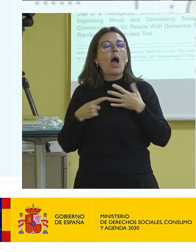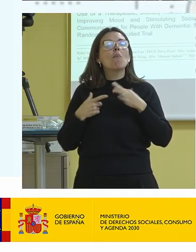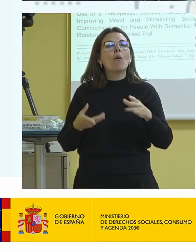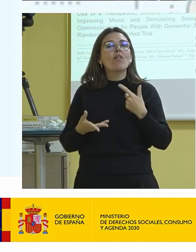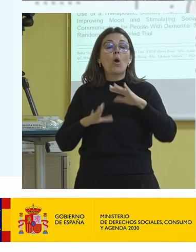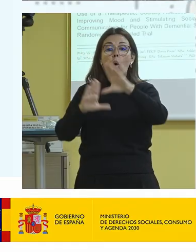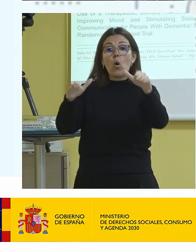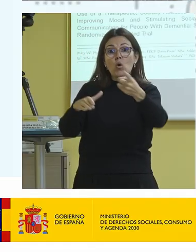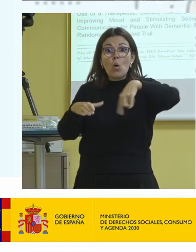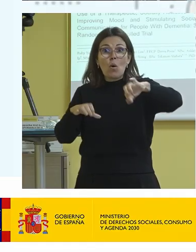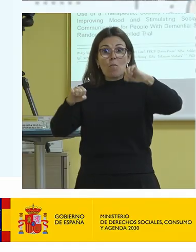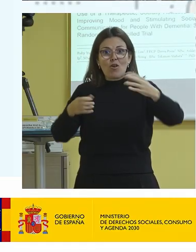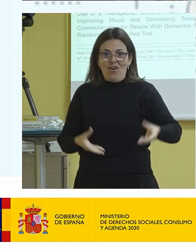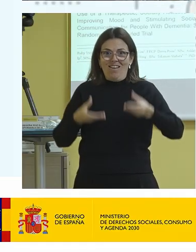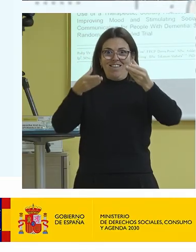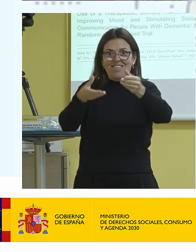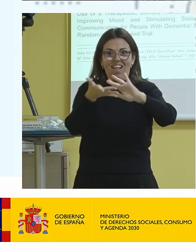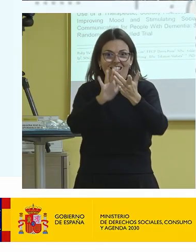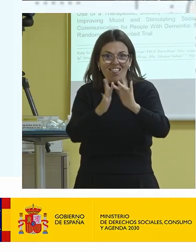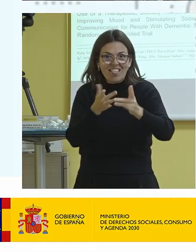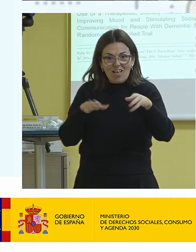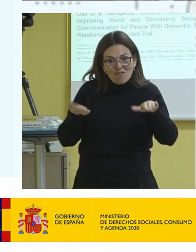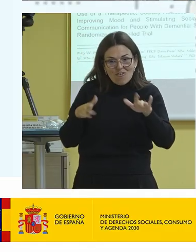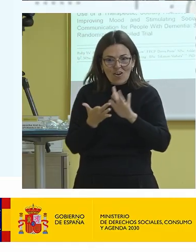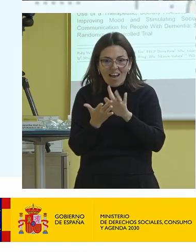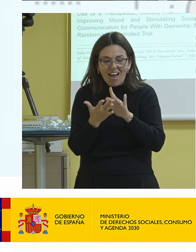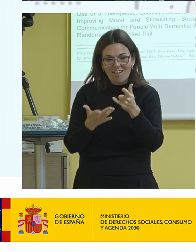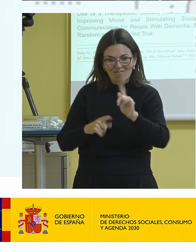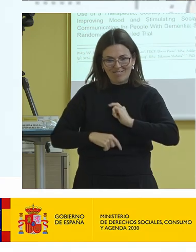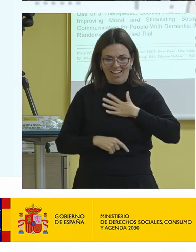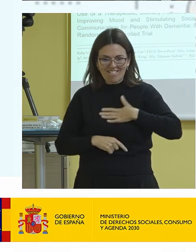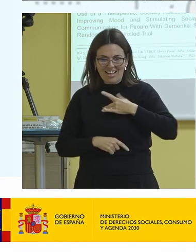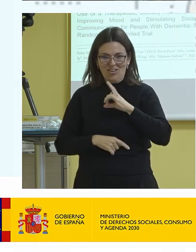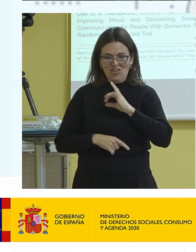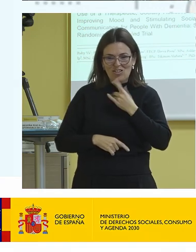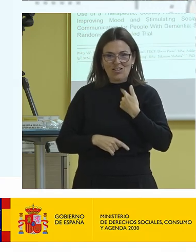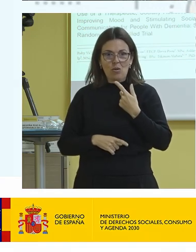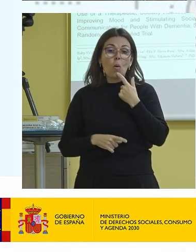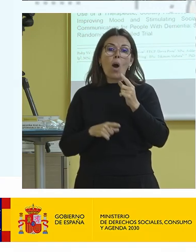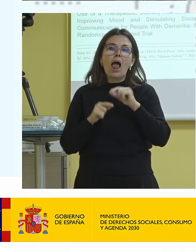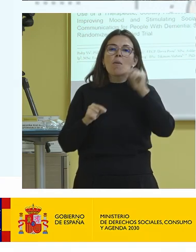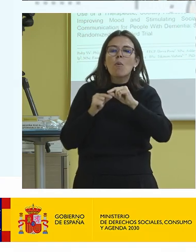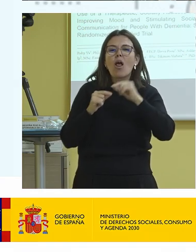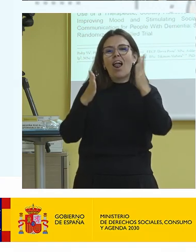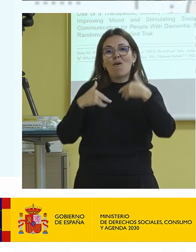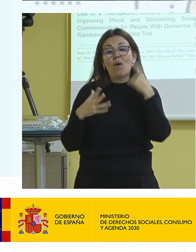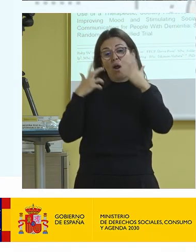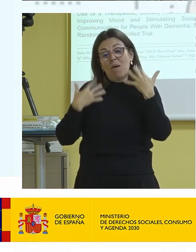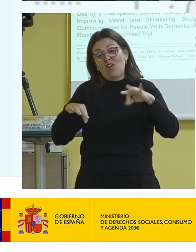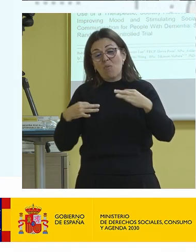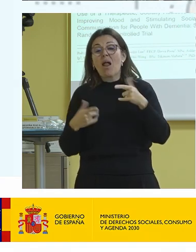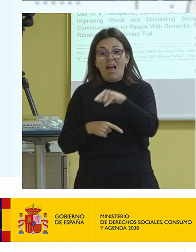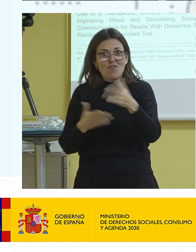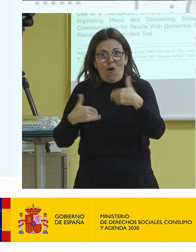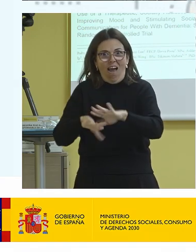dejar en un grupo de personas mayores para que interaccionen con ella, se sienten contentos, cómodos, no tiene pulgas como un animal normal, por tanto está muy bien,